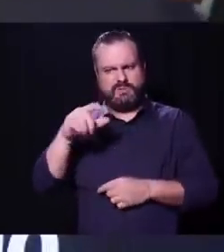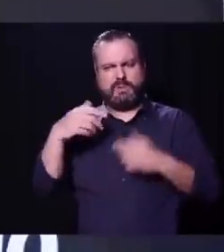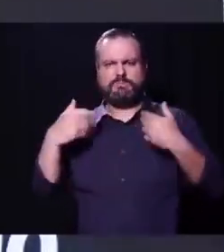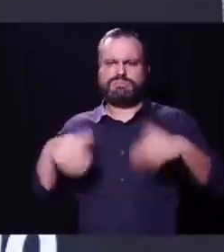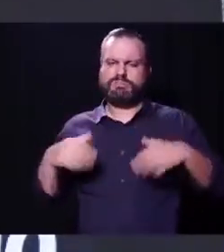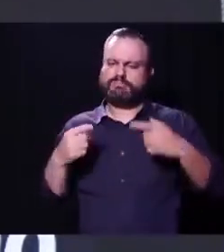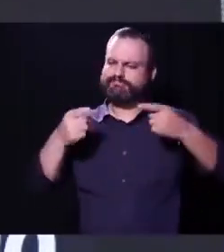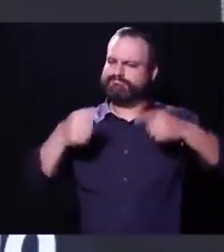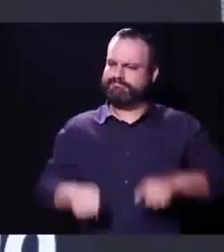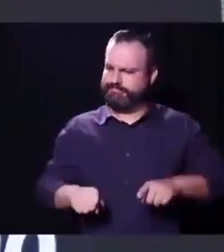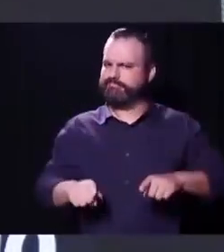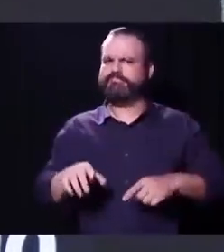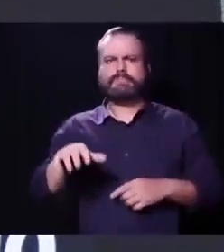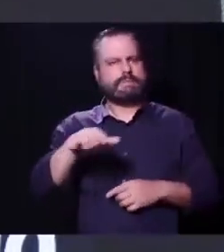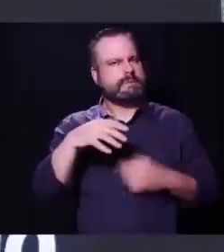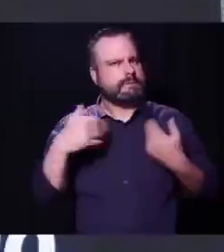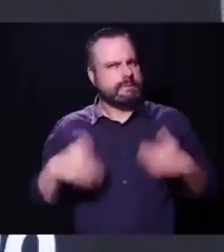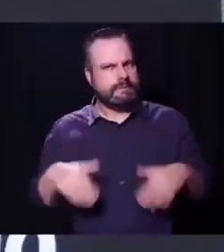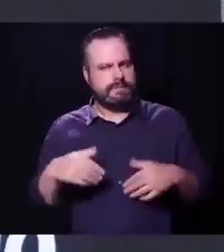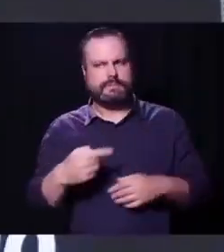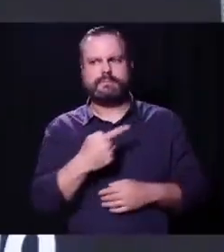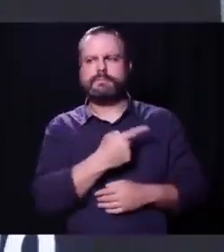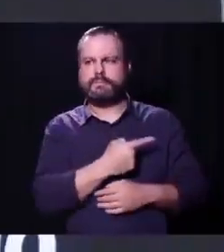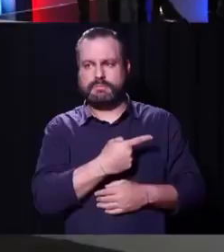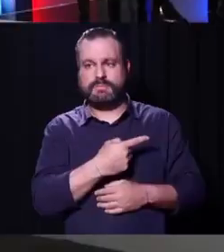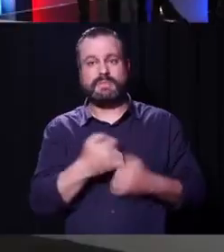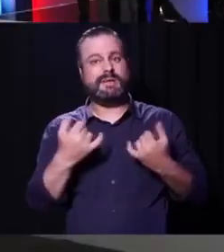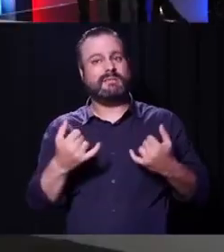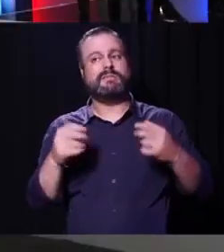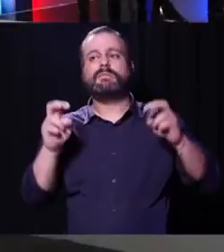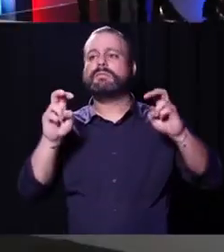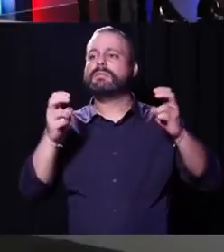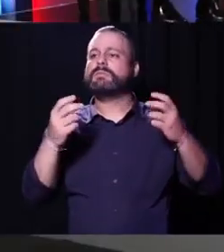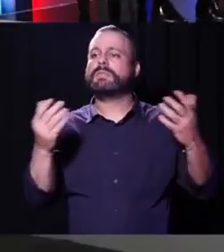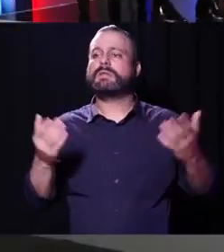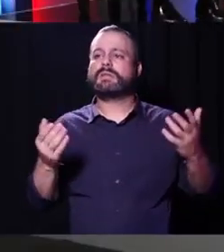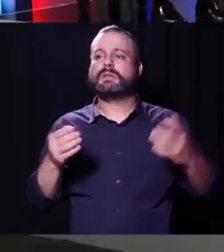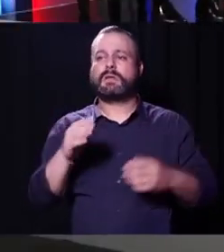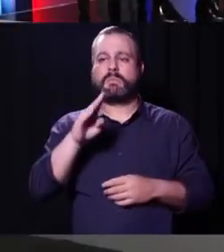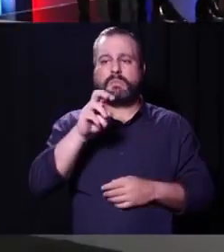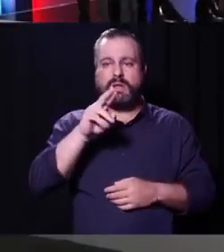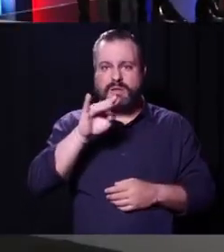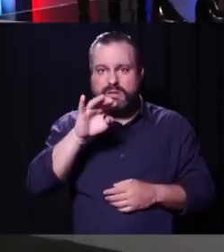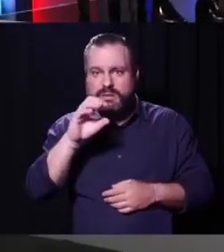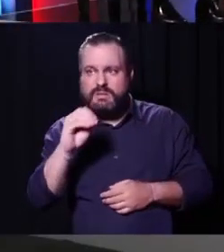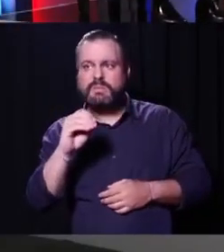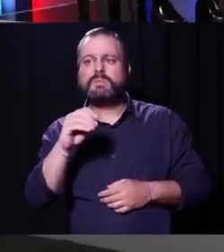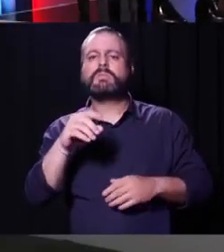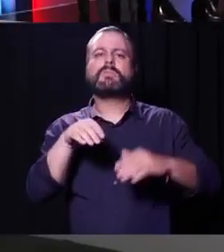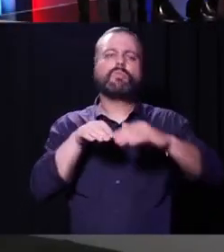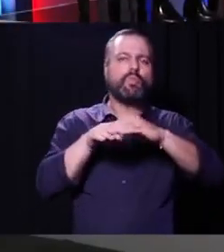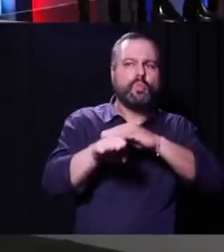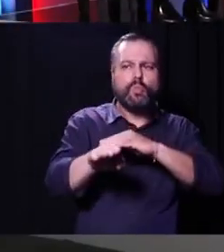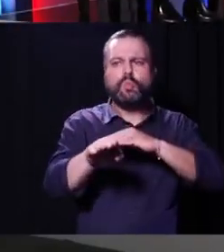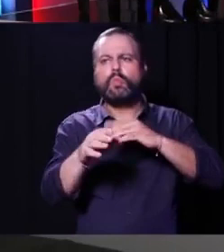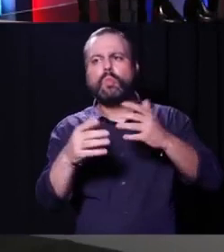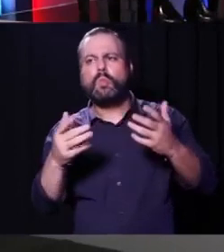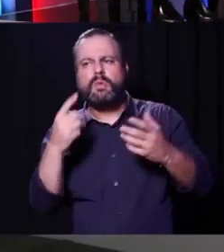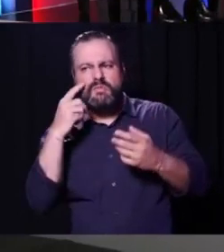Entonces, el tema es el siguiente. Tú vas a un barrio y tú vas un fin de semana y tú sientes el olor del